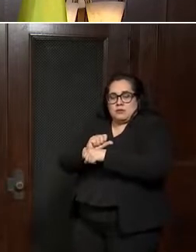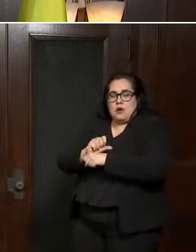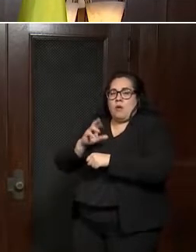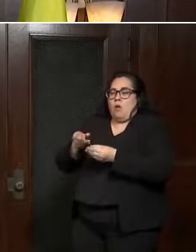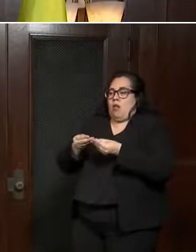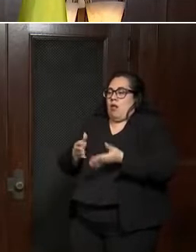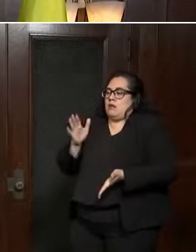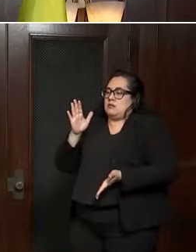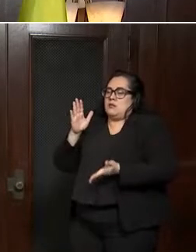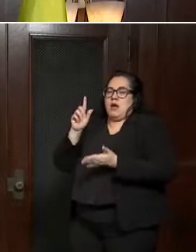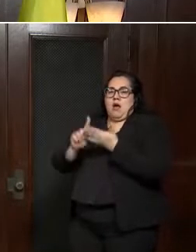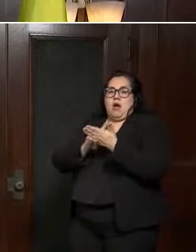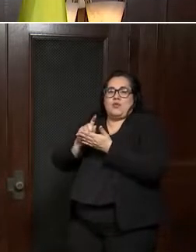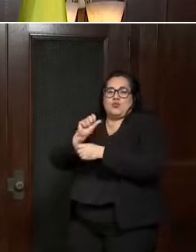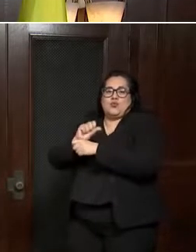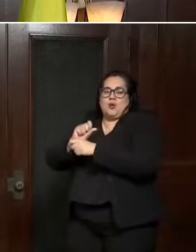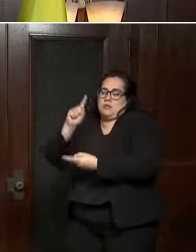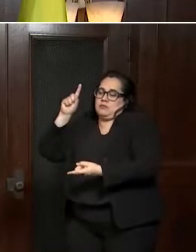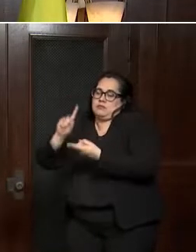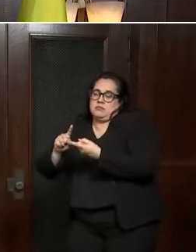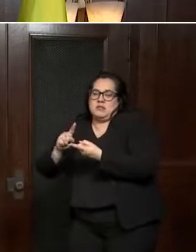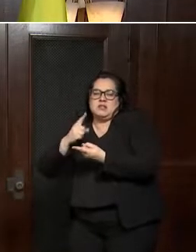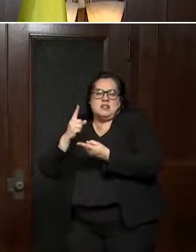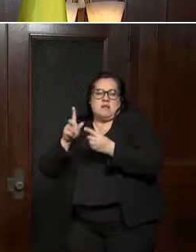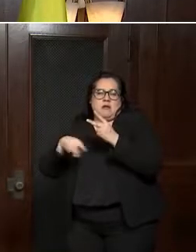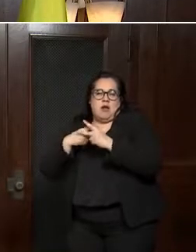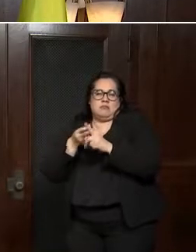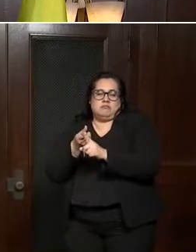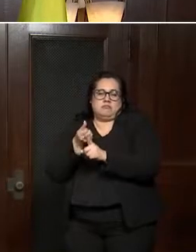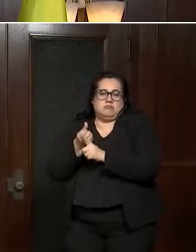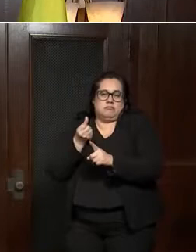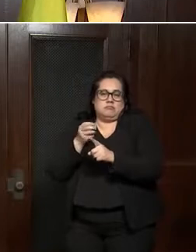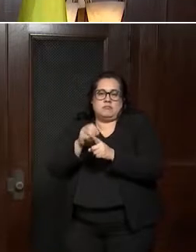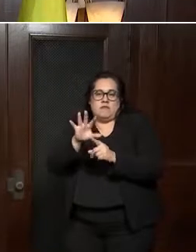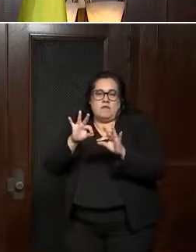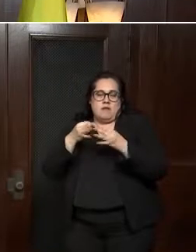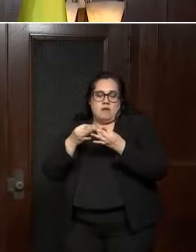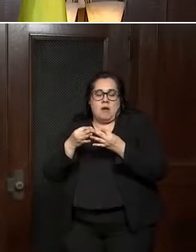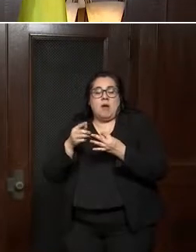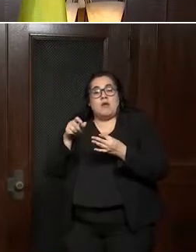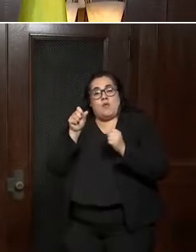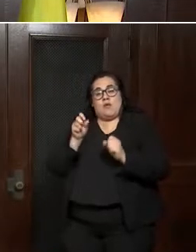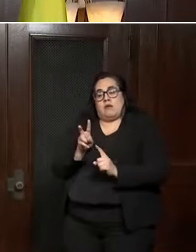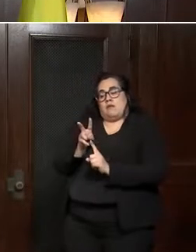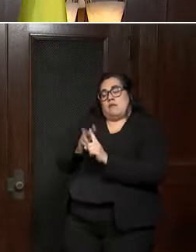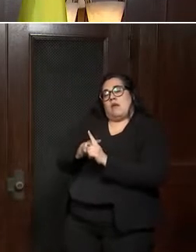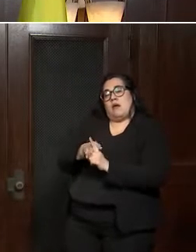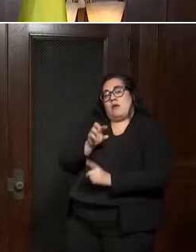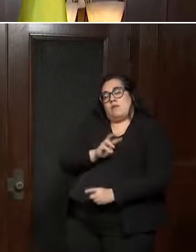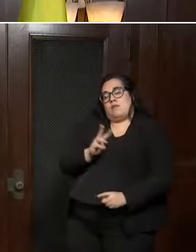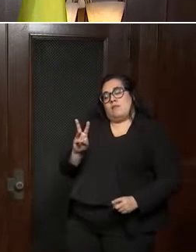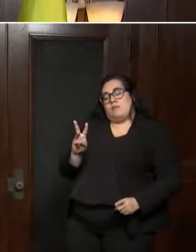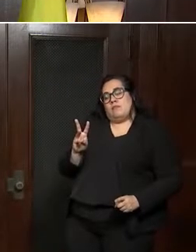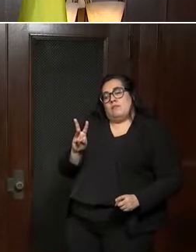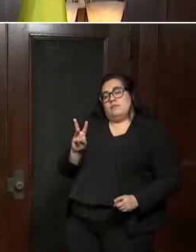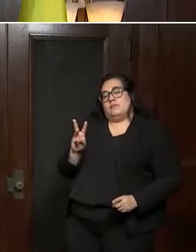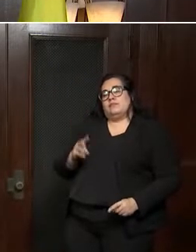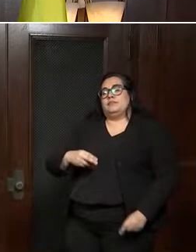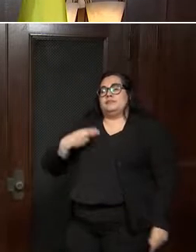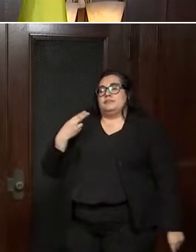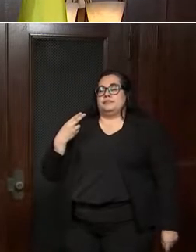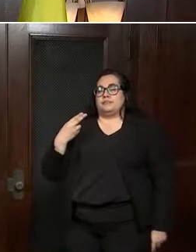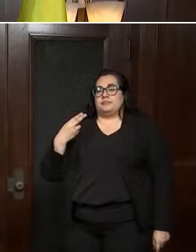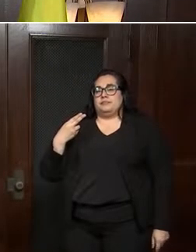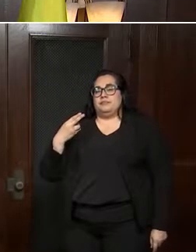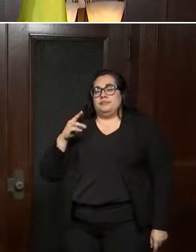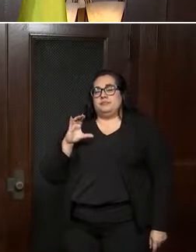una reducción de ingresos en la casa. Pueden aplicar en la página web